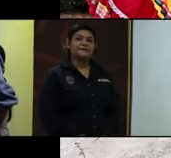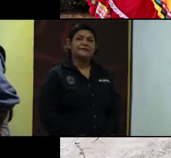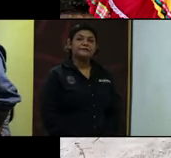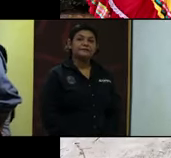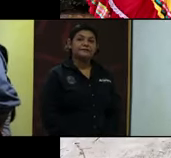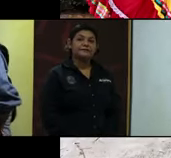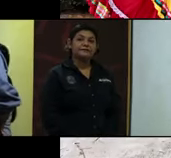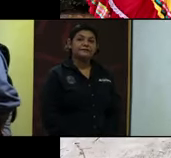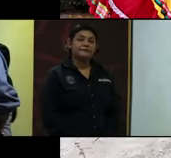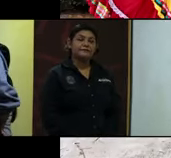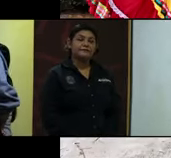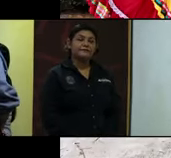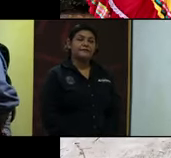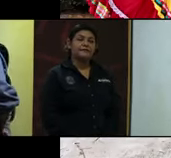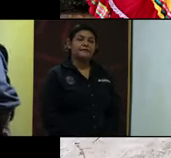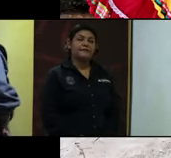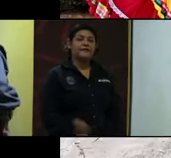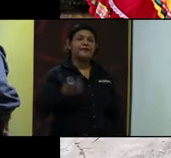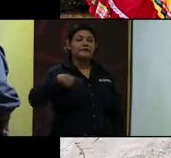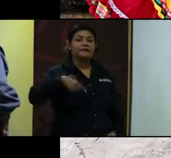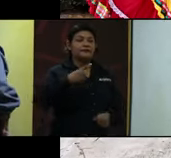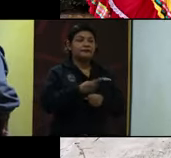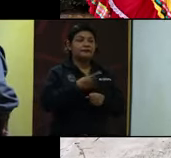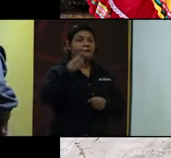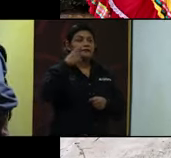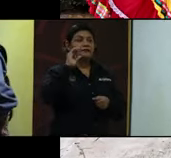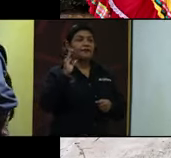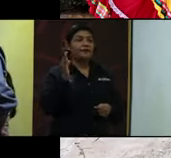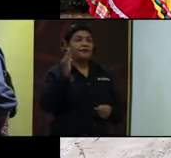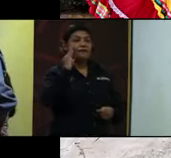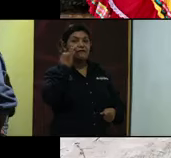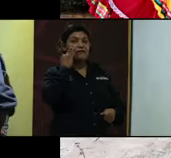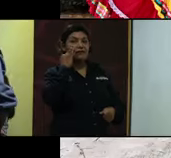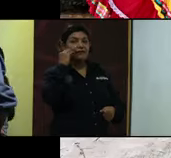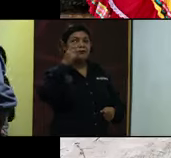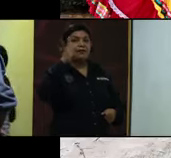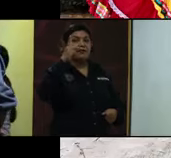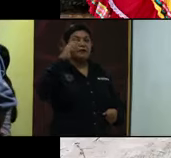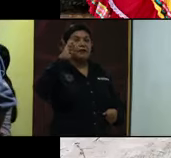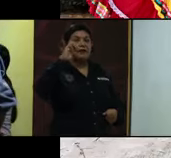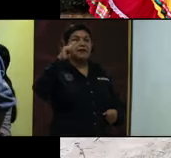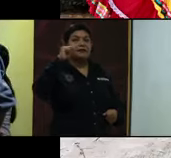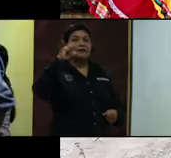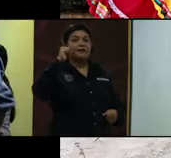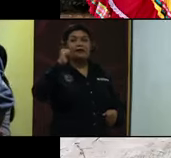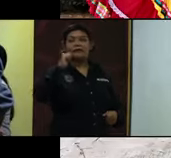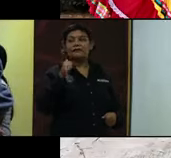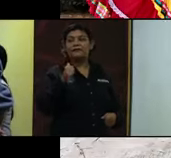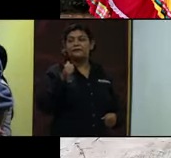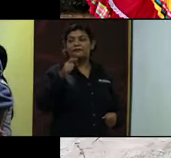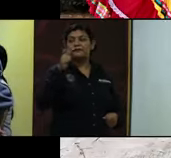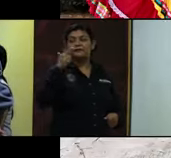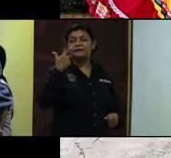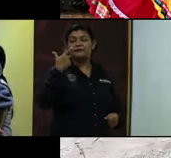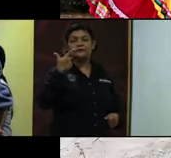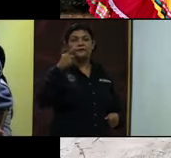primer lugar. En nuestra página de Facebook, que es Pentatlón Altamira, ahí pueden ver los videos,